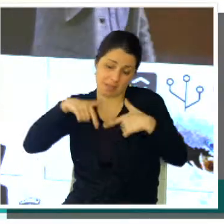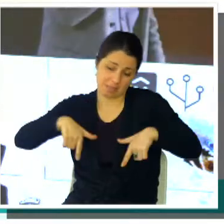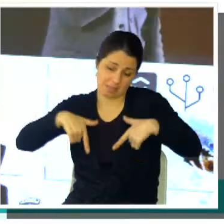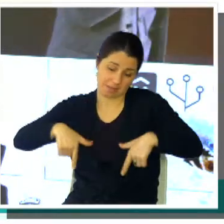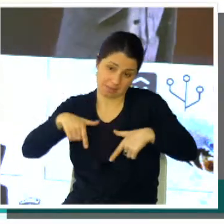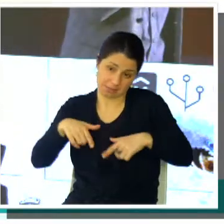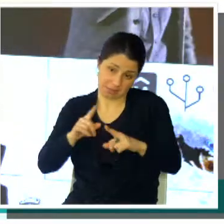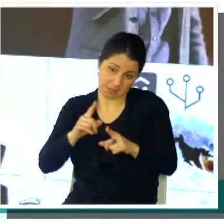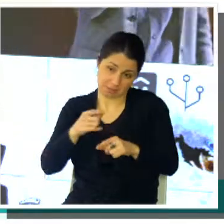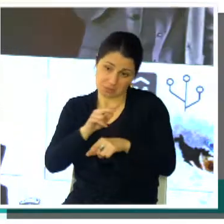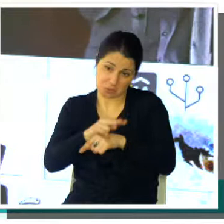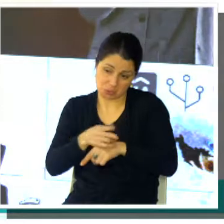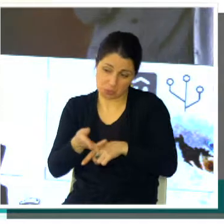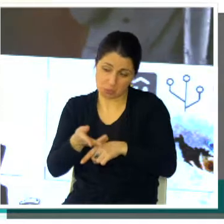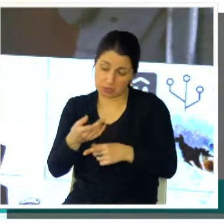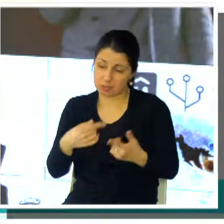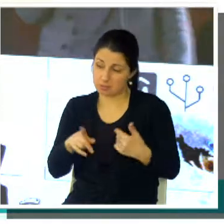es